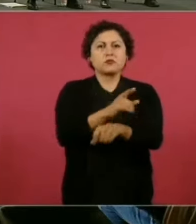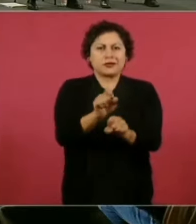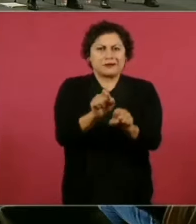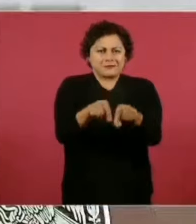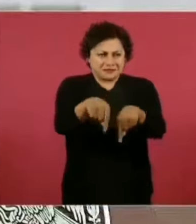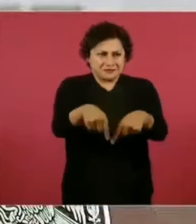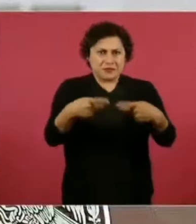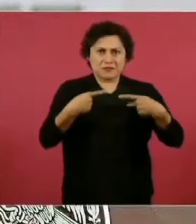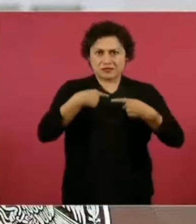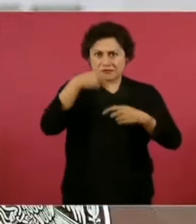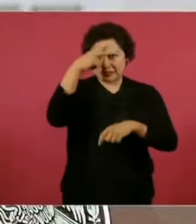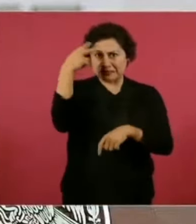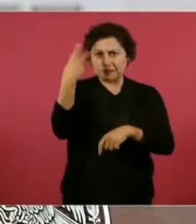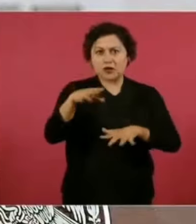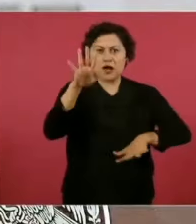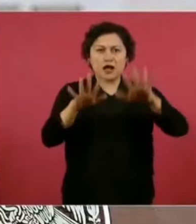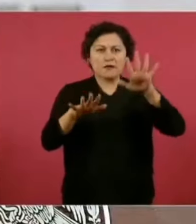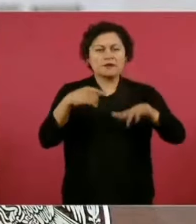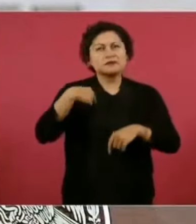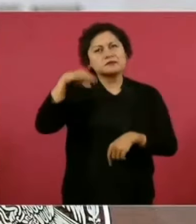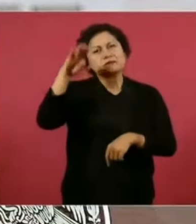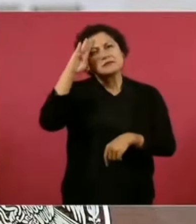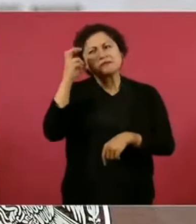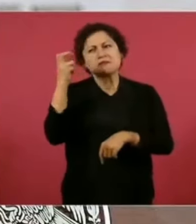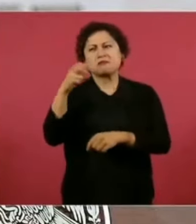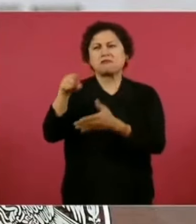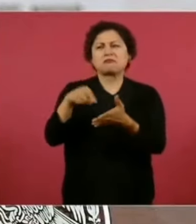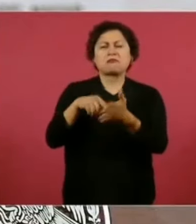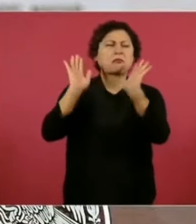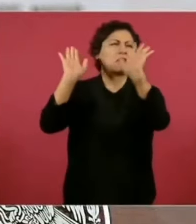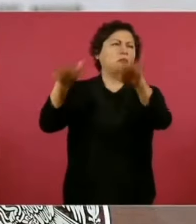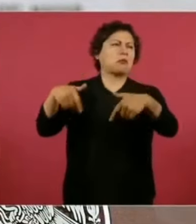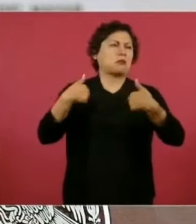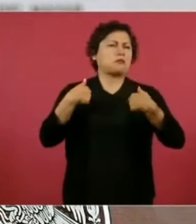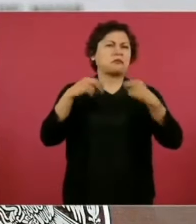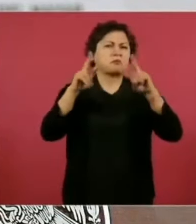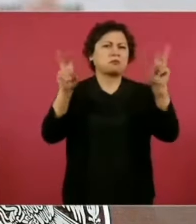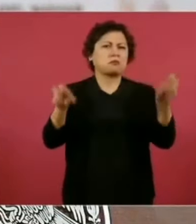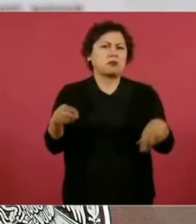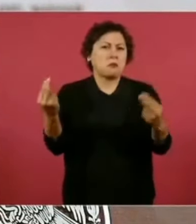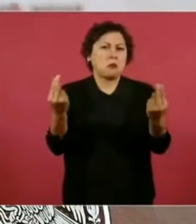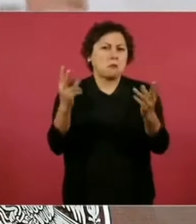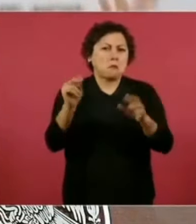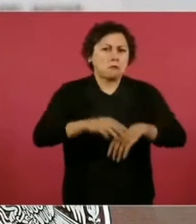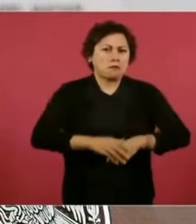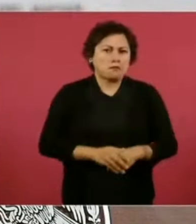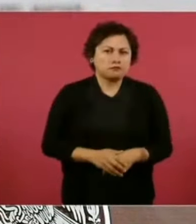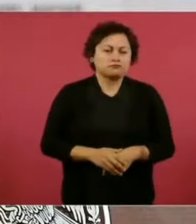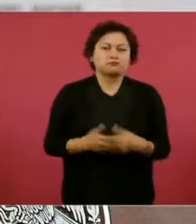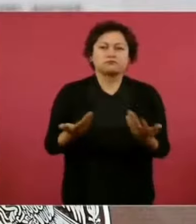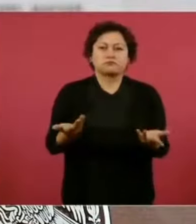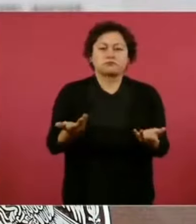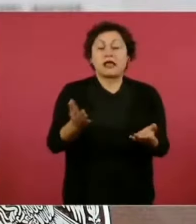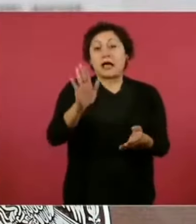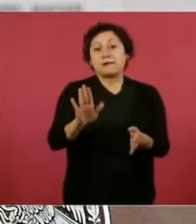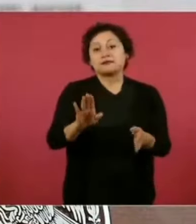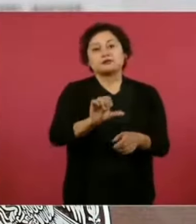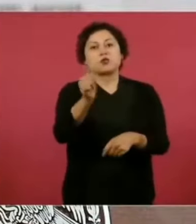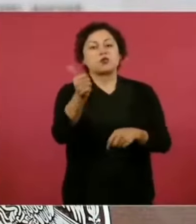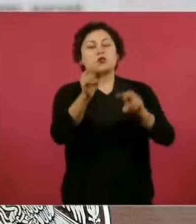de hospitales nada más. De repente pensar eso es como pensar que los problemas de la seguridad se resuelven construyendo muchas cárceles, que